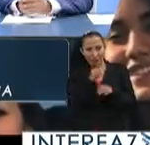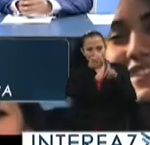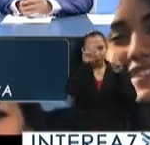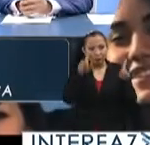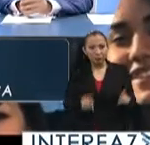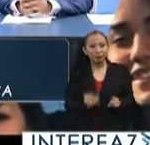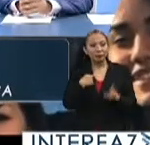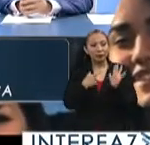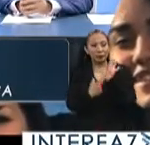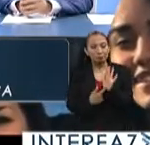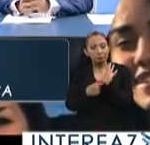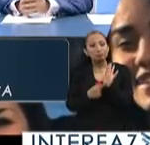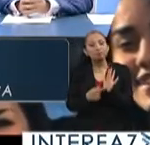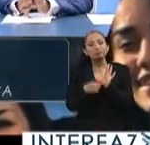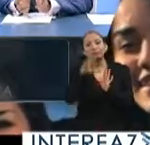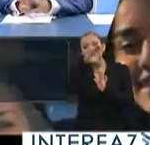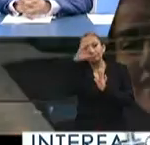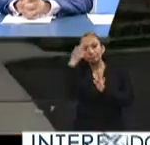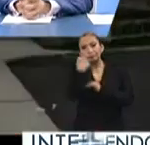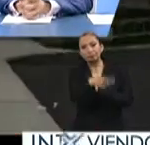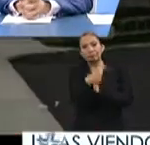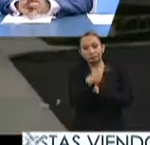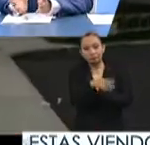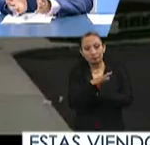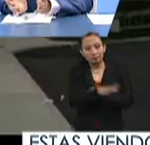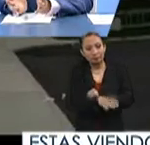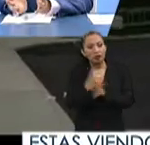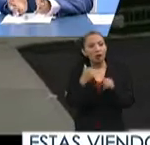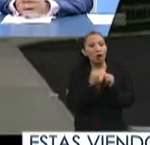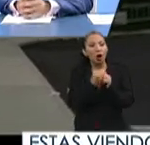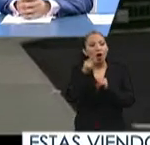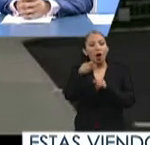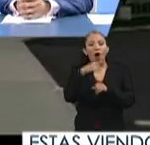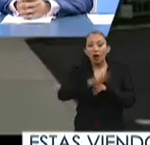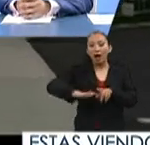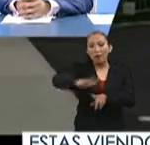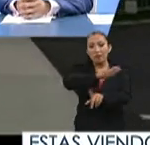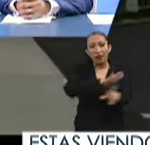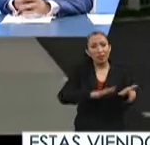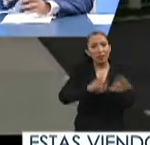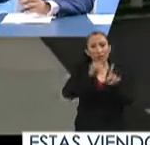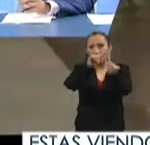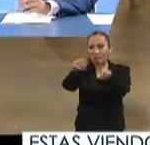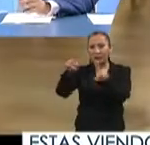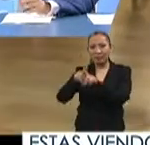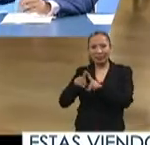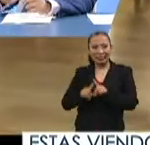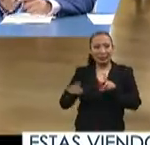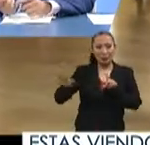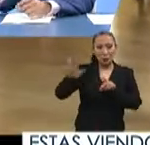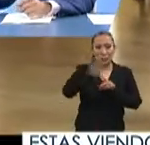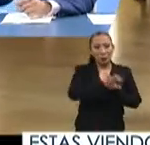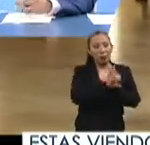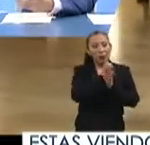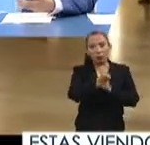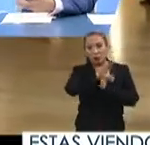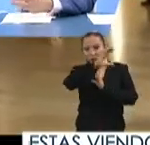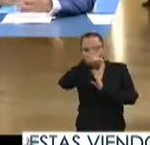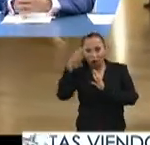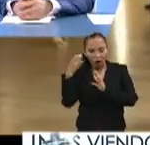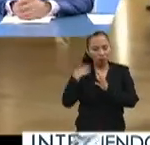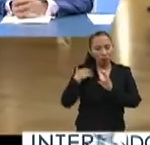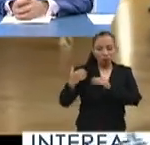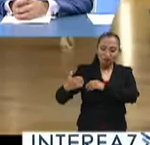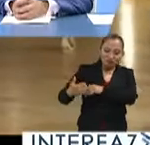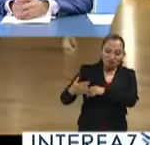pantalla se han estado reproduciendo imágenes tuyas, pues con un ambiente también muy cosmopolita, ¿no? Es decir, veíamos fotos que tenías